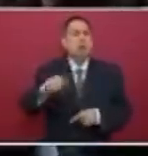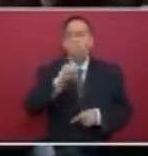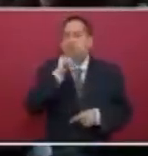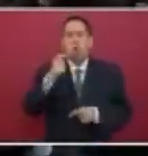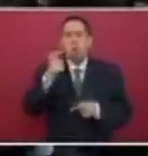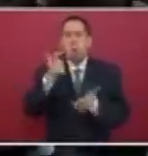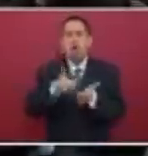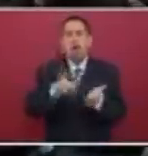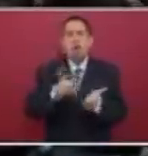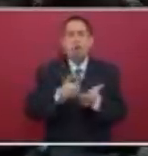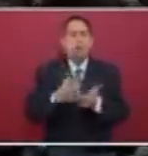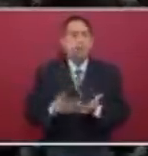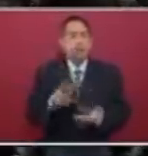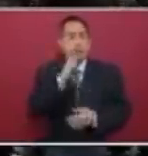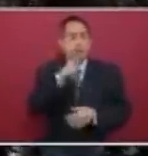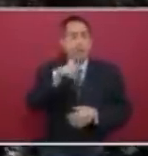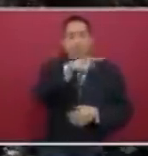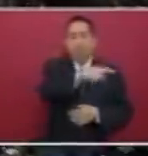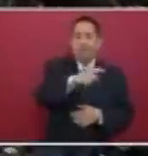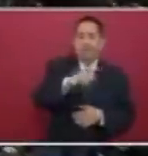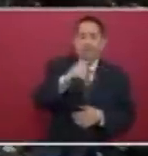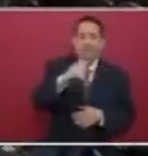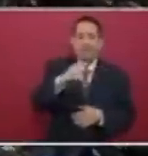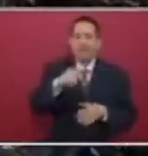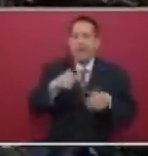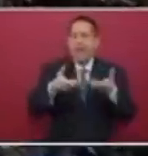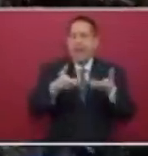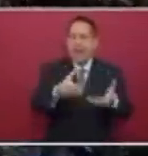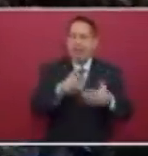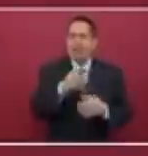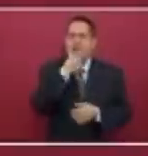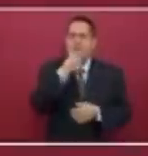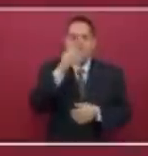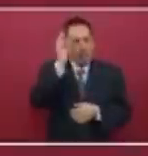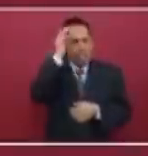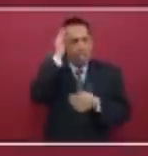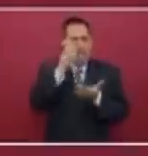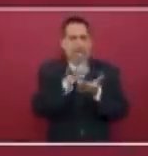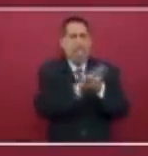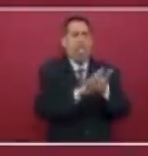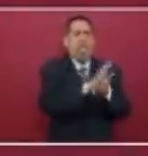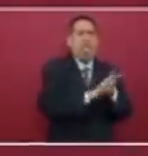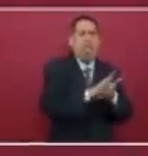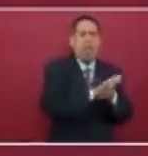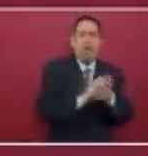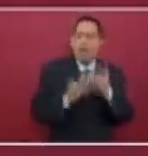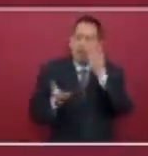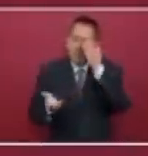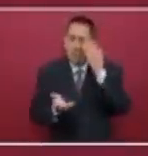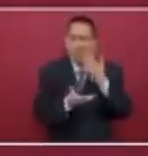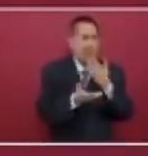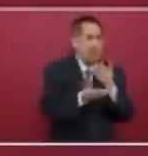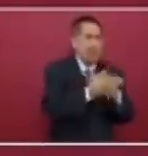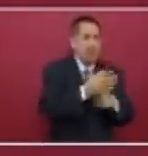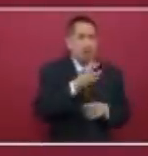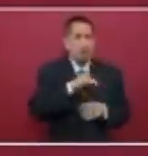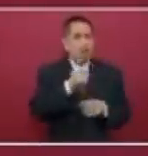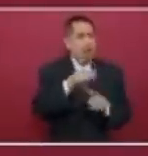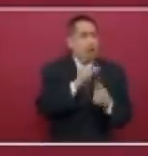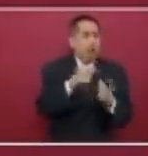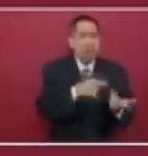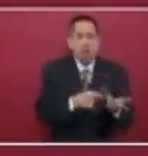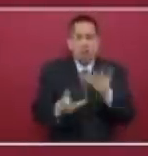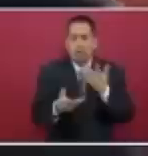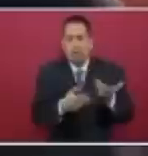él viene viene decían el que se busca la vida en la calle porque no tiene otra opción